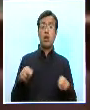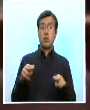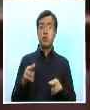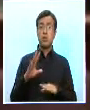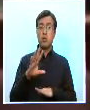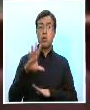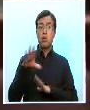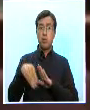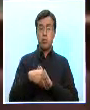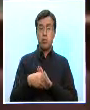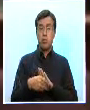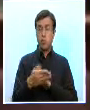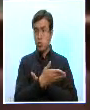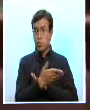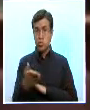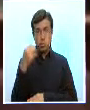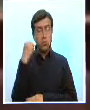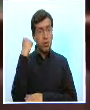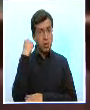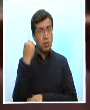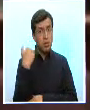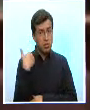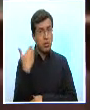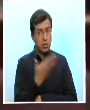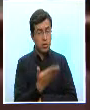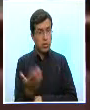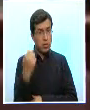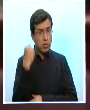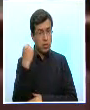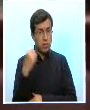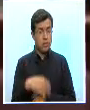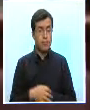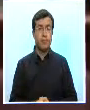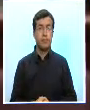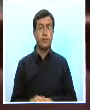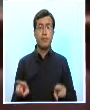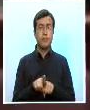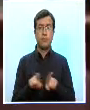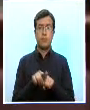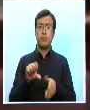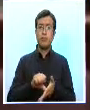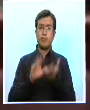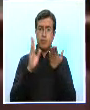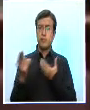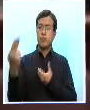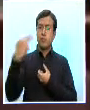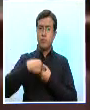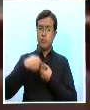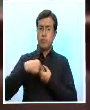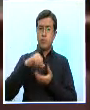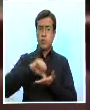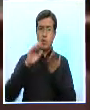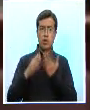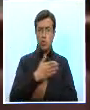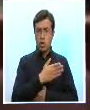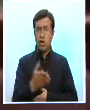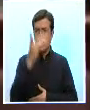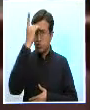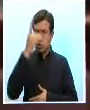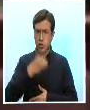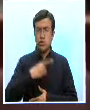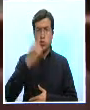un sujeto de derecho y también el hecho de la participación ciudadana de que sea el ciudadano el que pueda intervenir